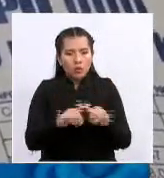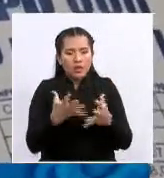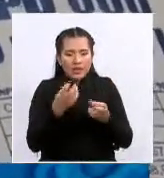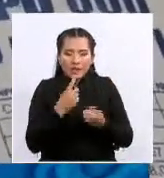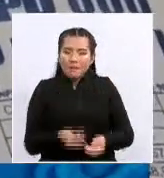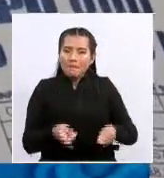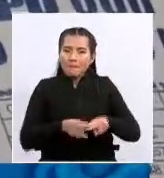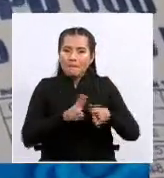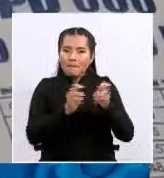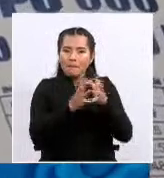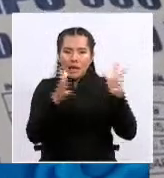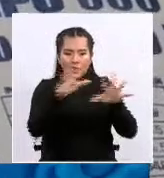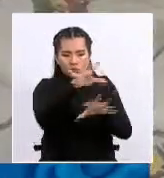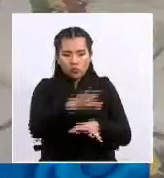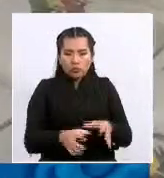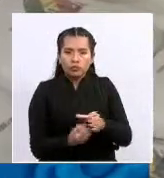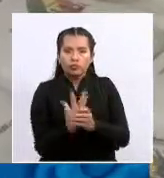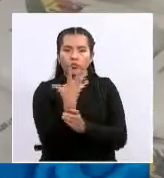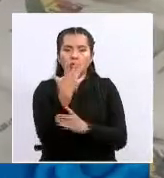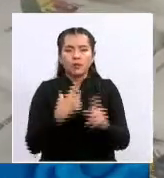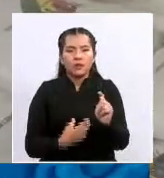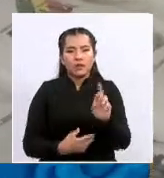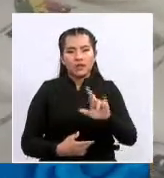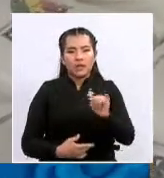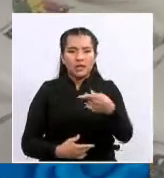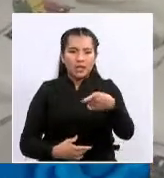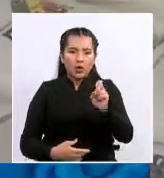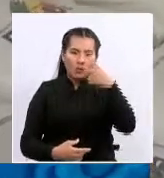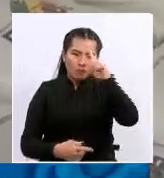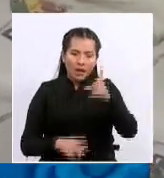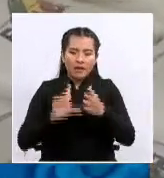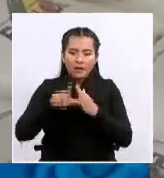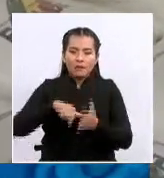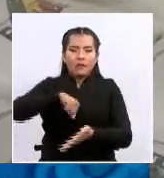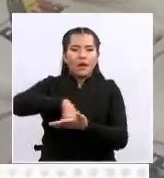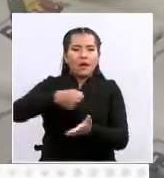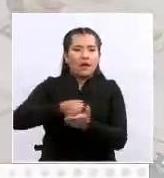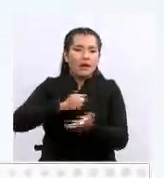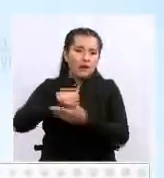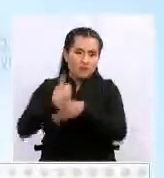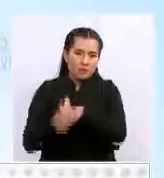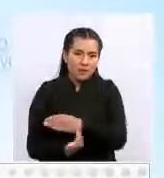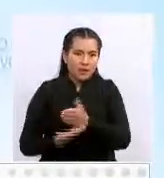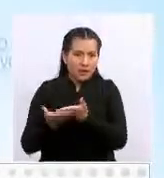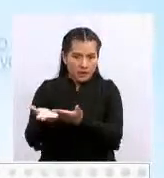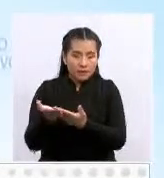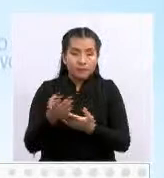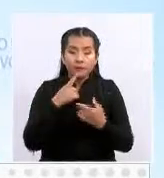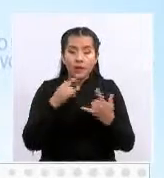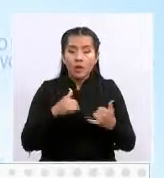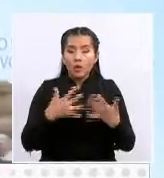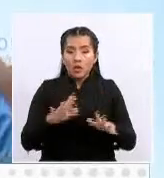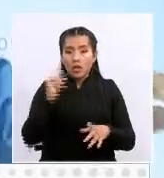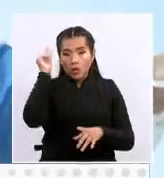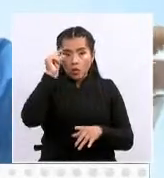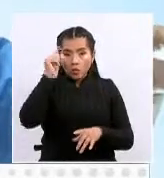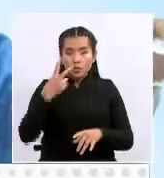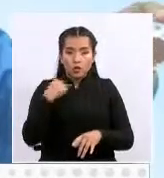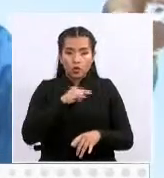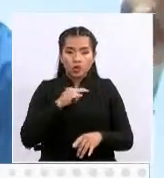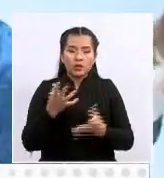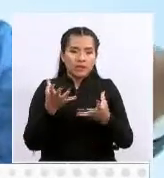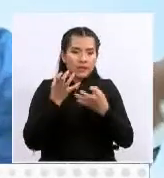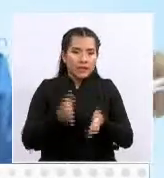de trigo en el territorio nacional. Que nosotros, el único requisito que necesita EMAPA y el Estado boliviano es